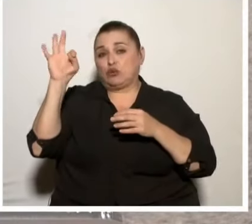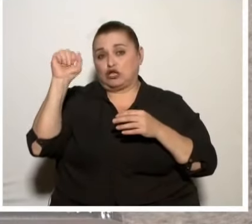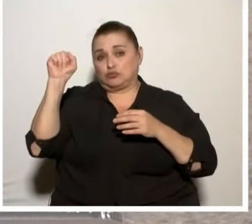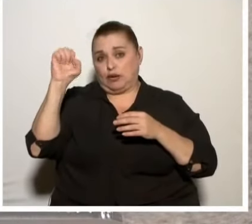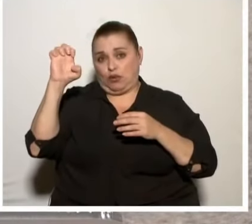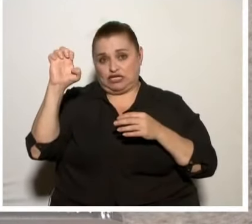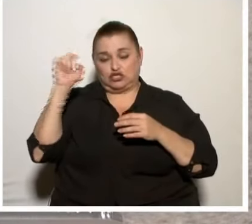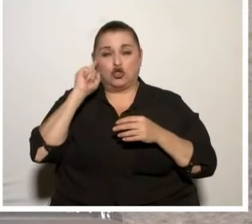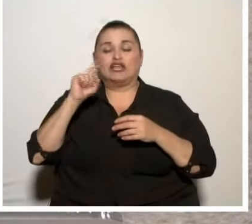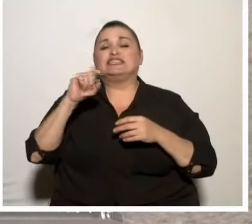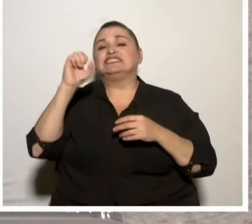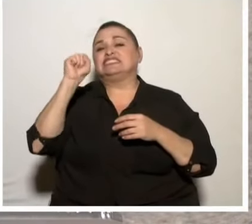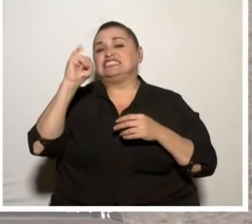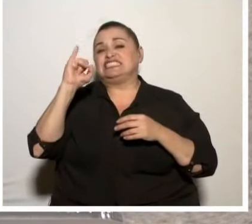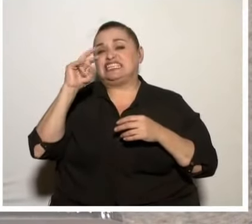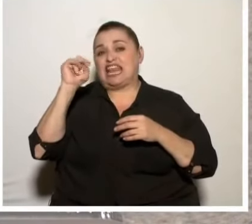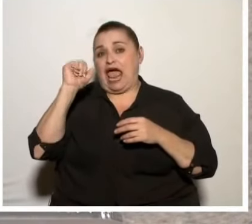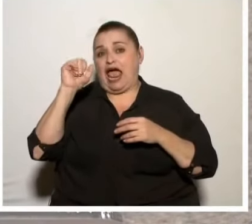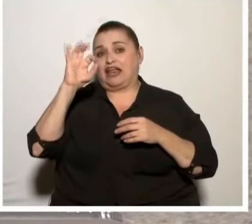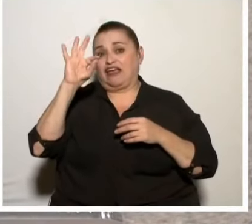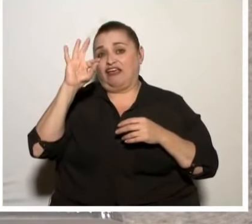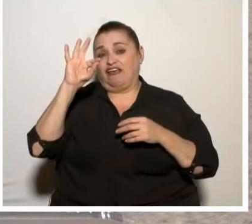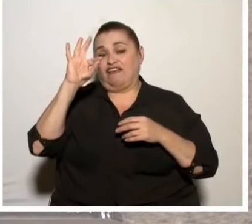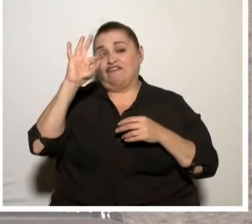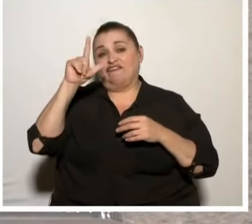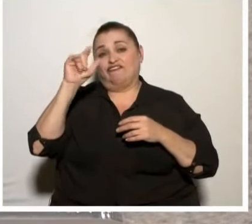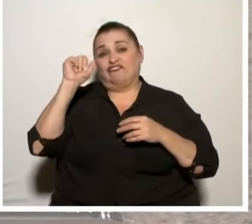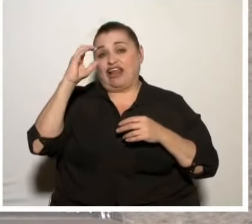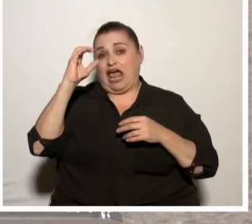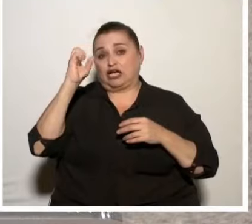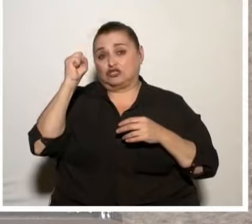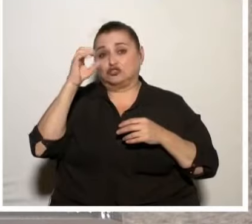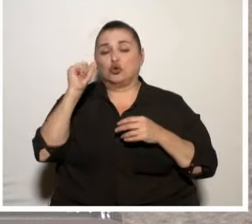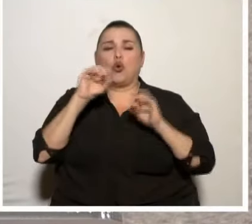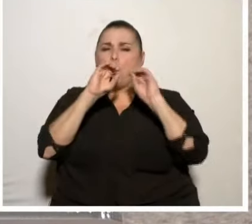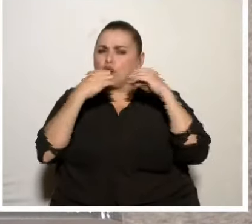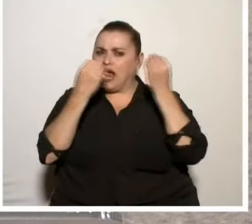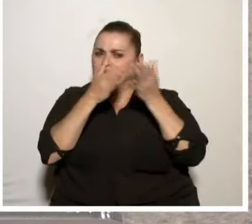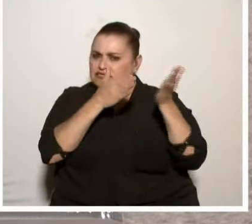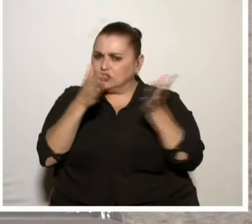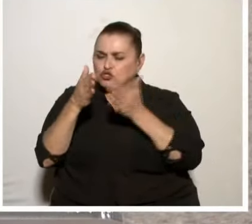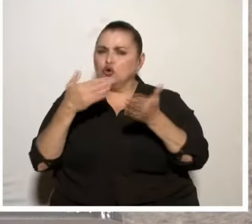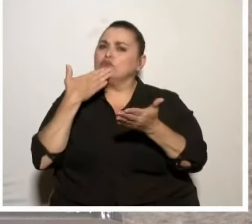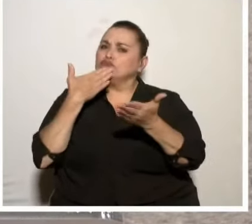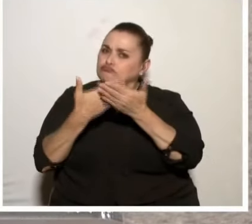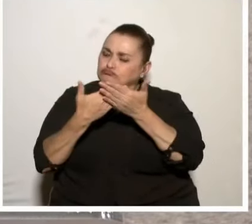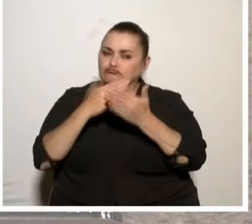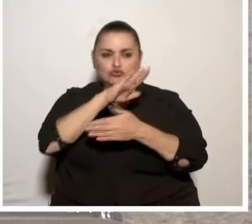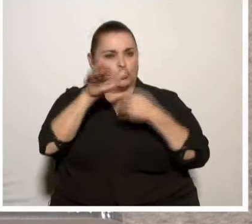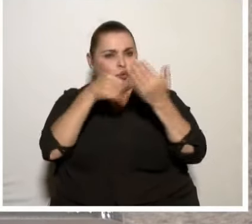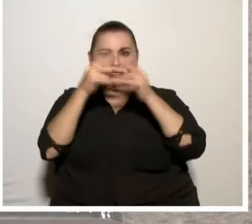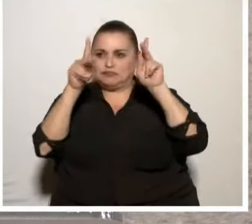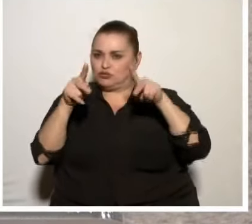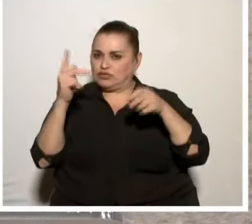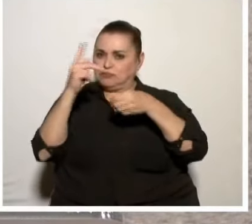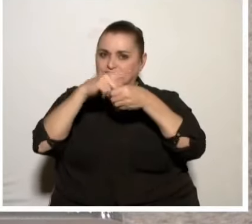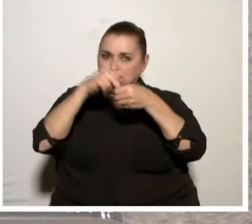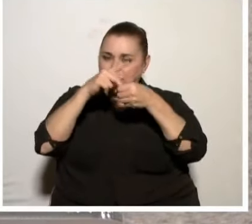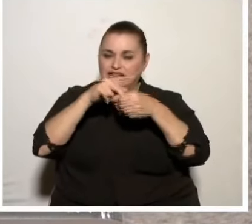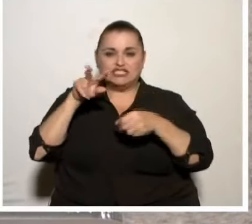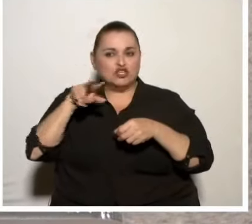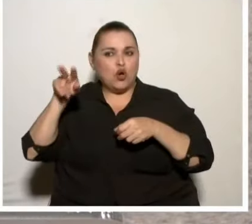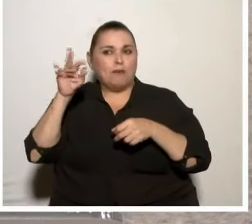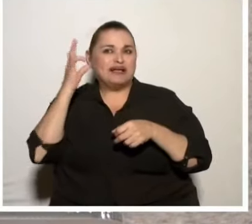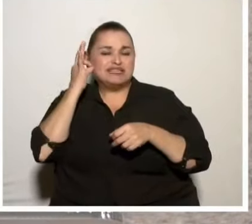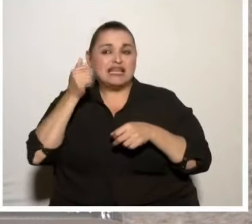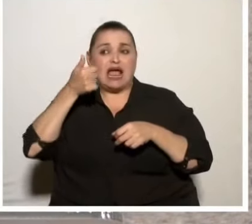Elecciones, a SINAR y a Flaxo. Ha sido una organización muy agradable, a todos los participantes, a la compañera que tuvo allí